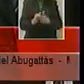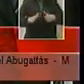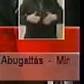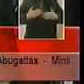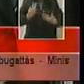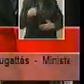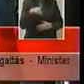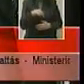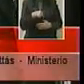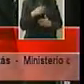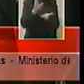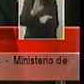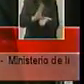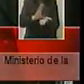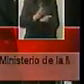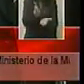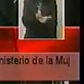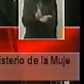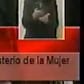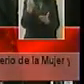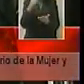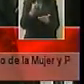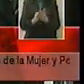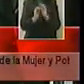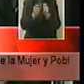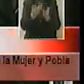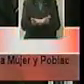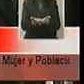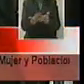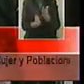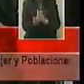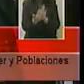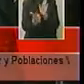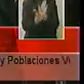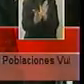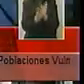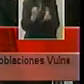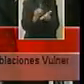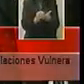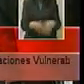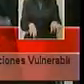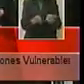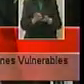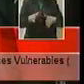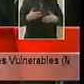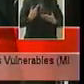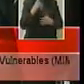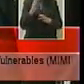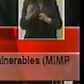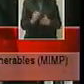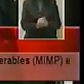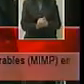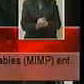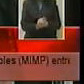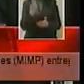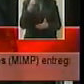podamos nosotros centrarnos en poder dar a luz una ley importante y que pueda servir para